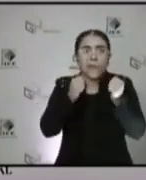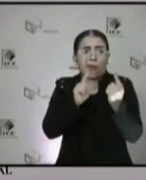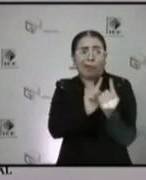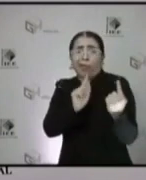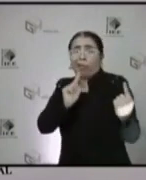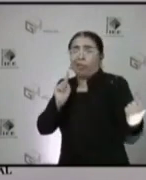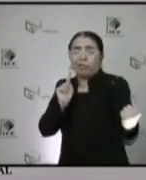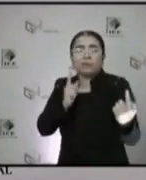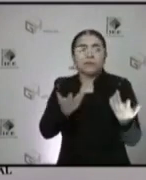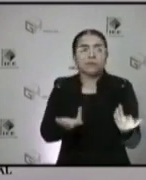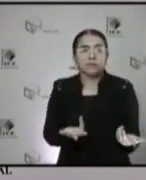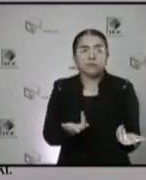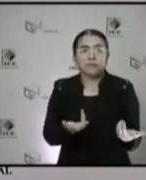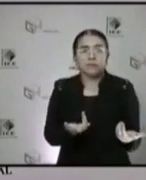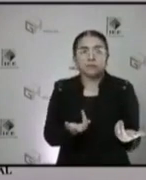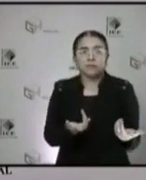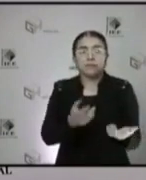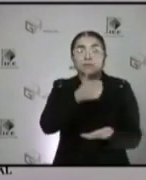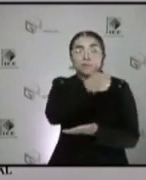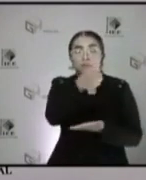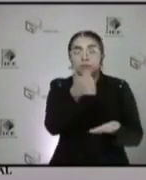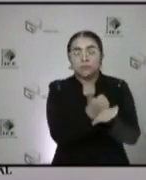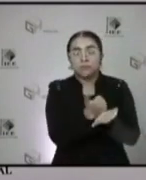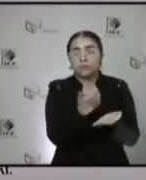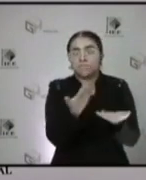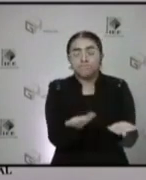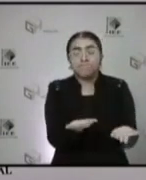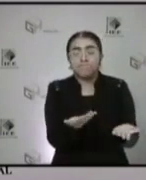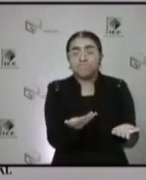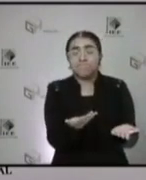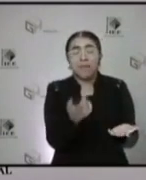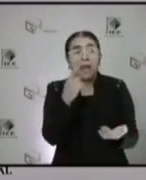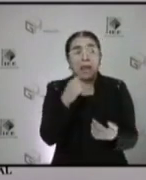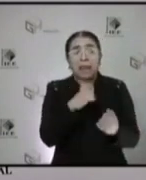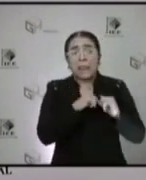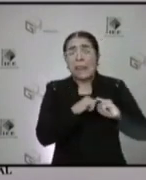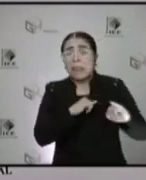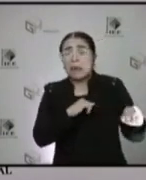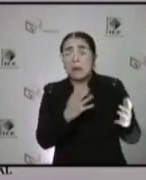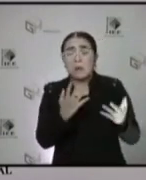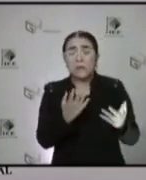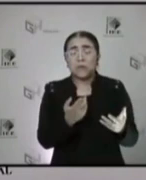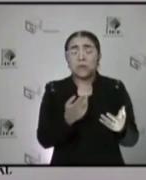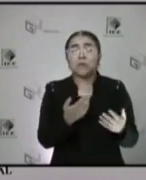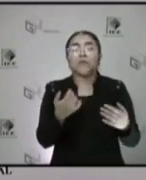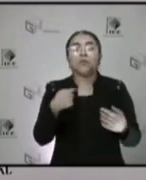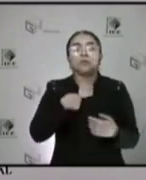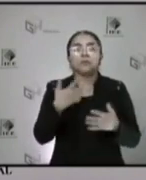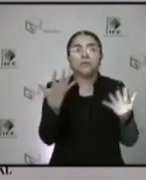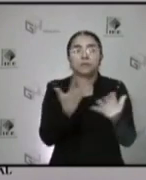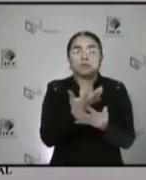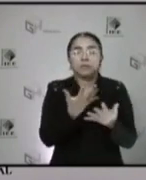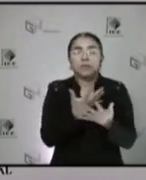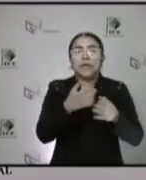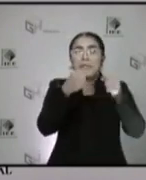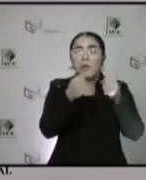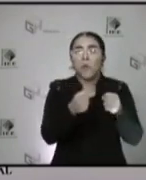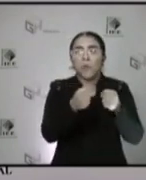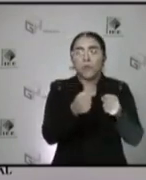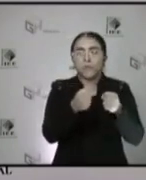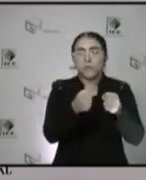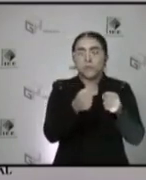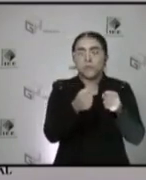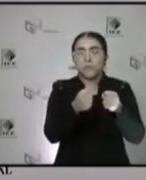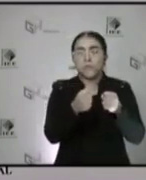por proximidad a la ciudadanía. Para lograrlo, anuncio la creación de Seguridalgo, un sistema de seguridad